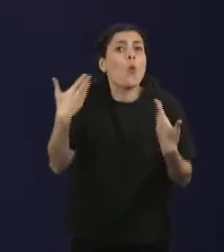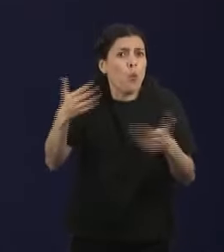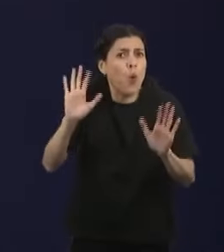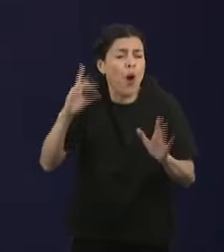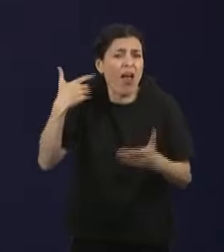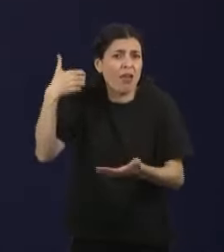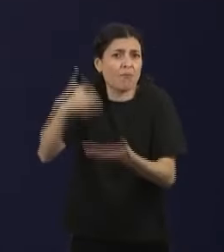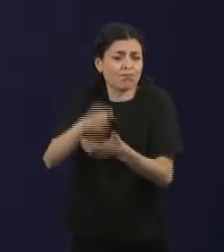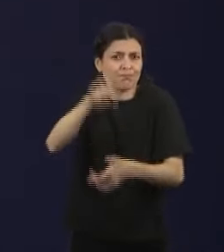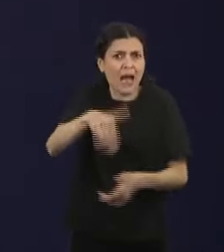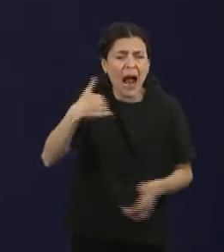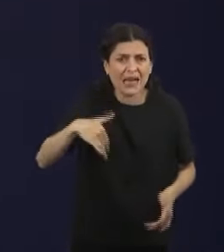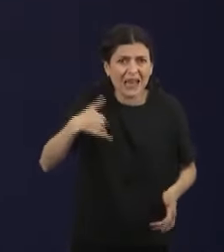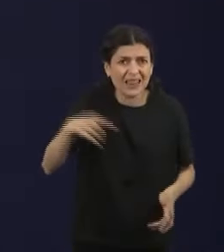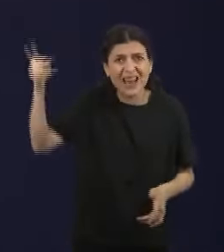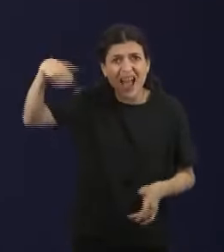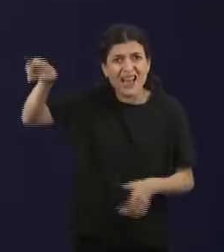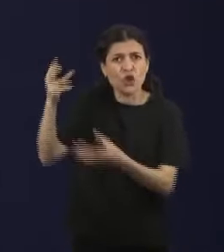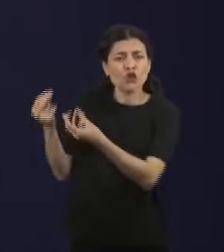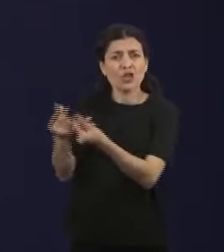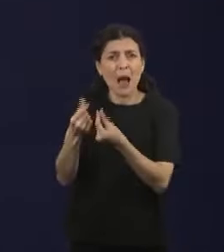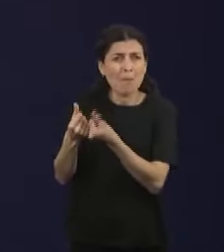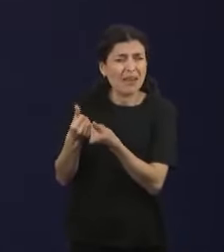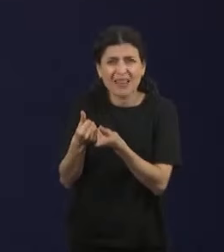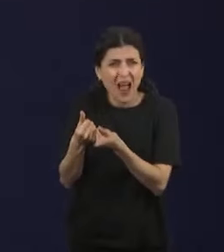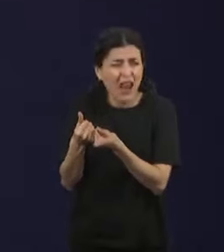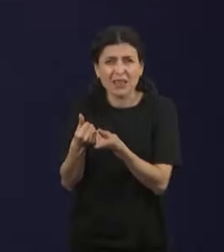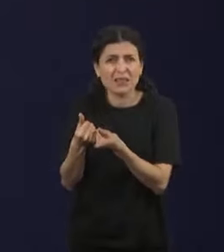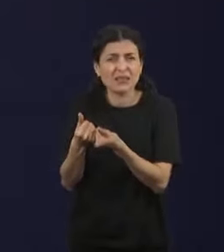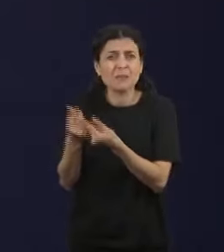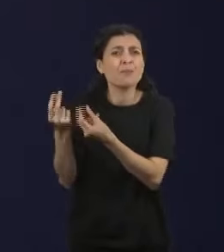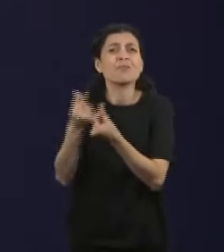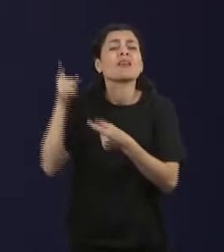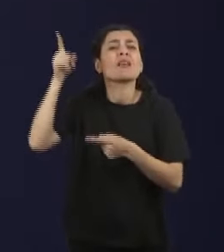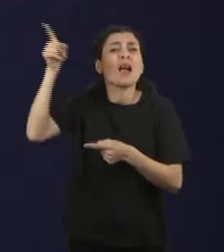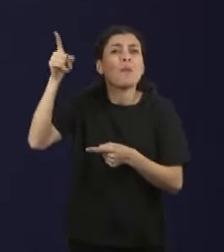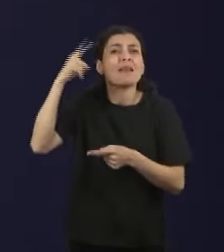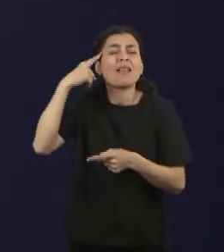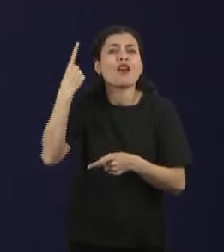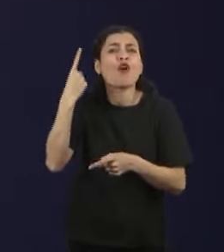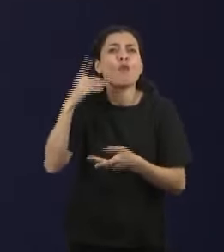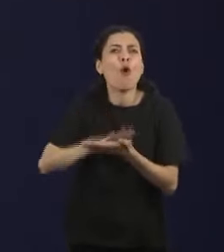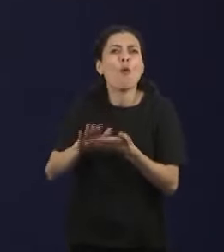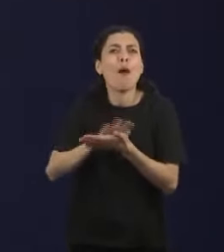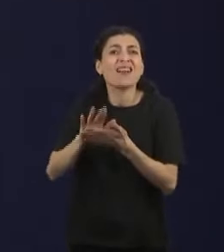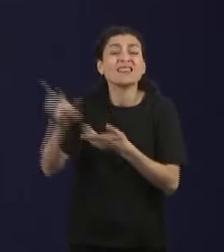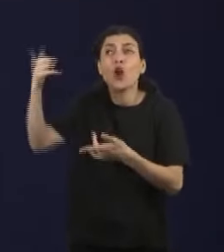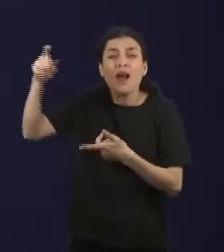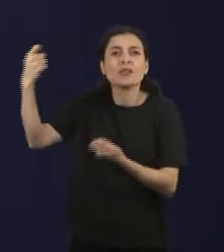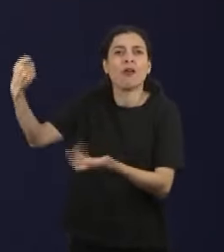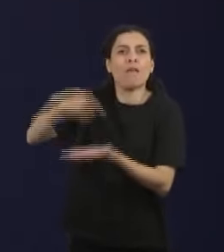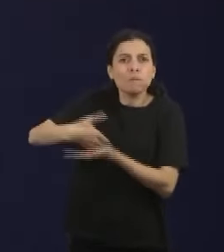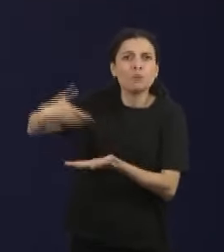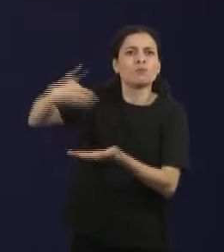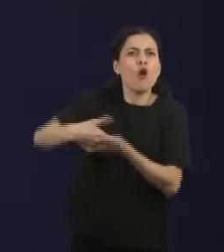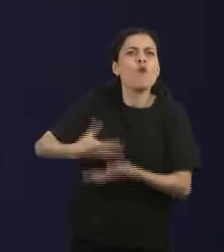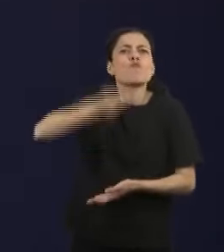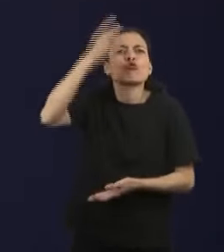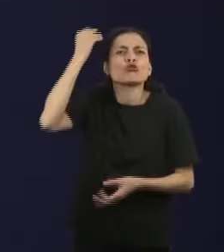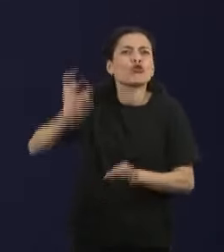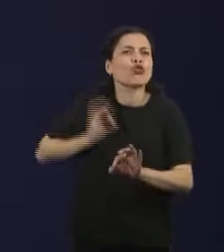capitales de es el origen de los capitales uno de los orígenes principales que tiene la Argentina en términos de